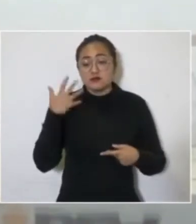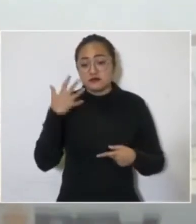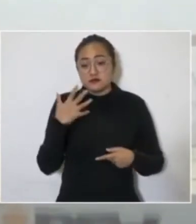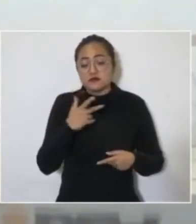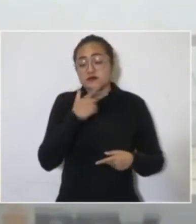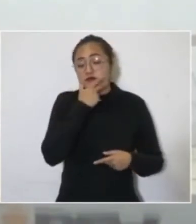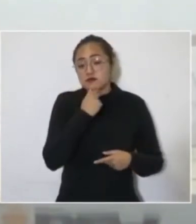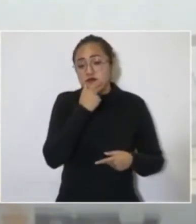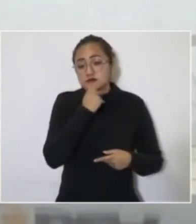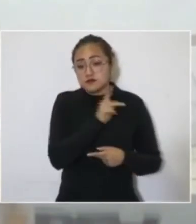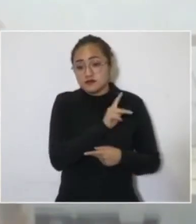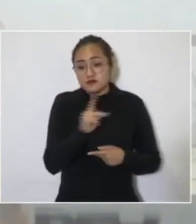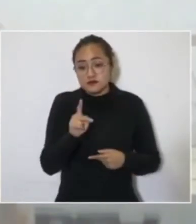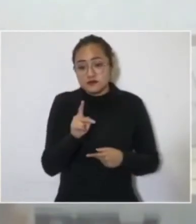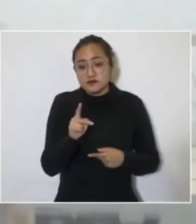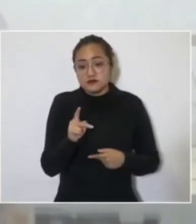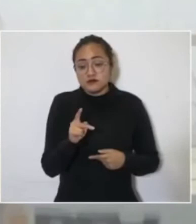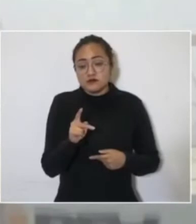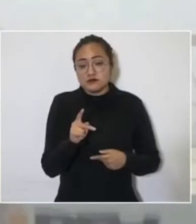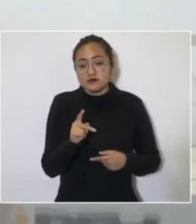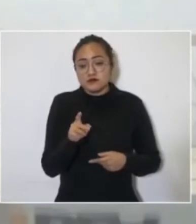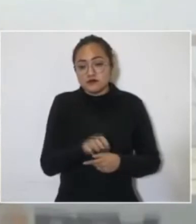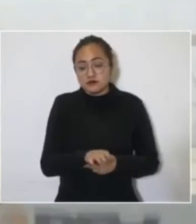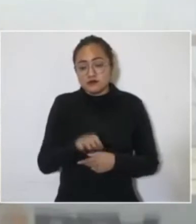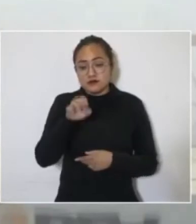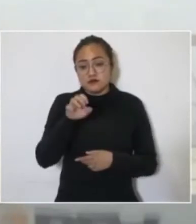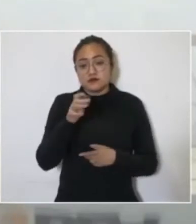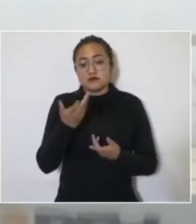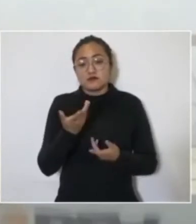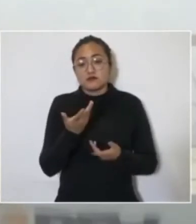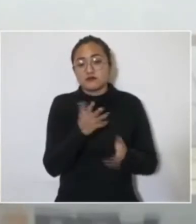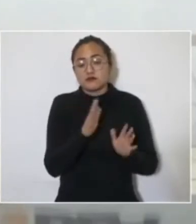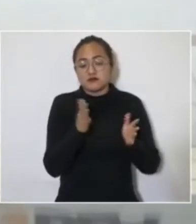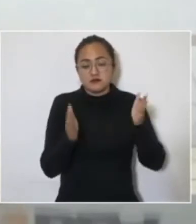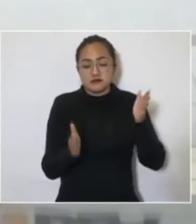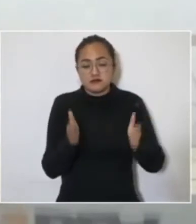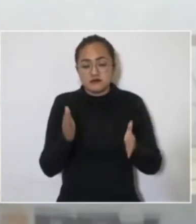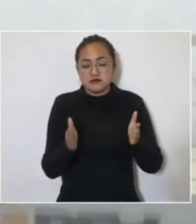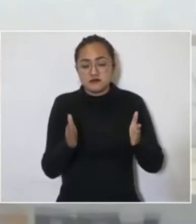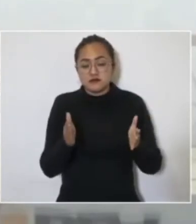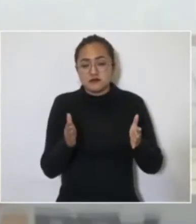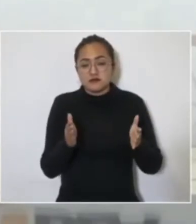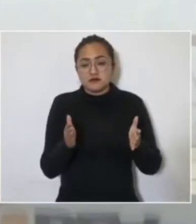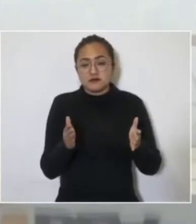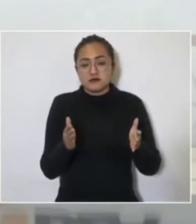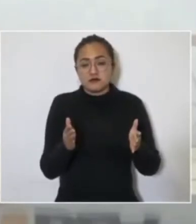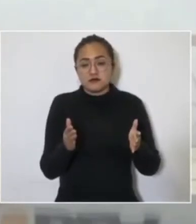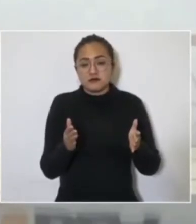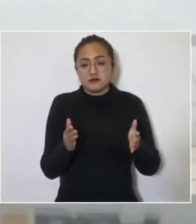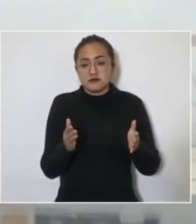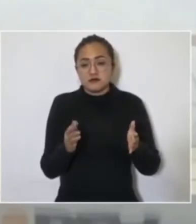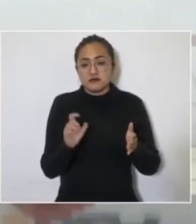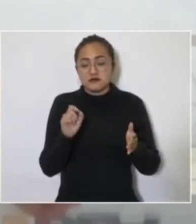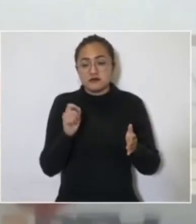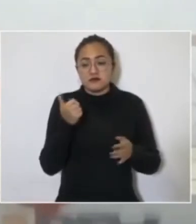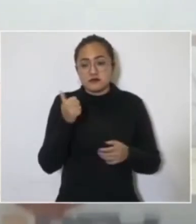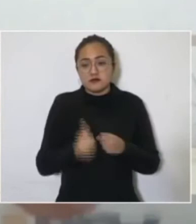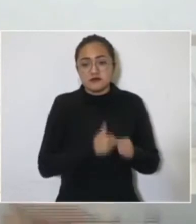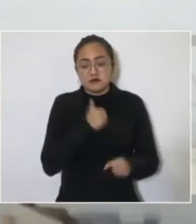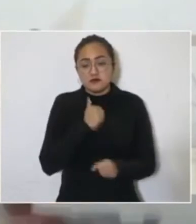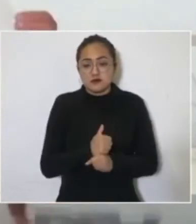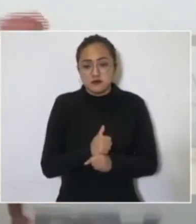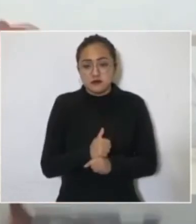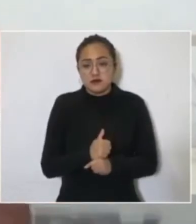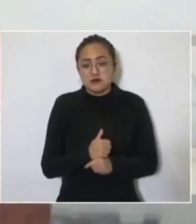son masculinos. La edad promedio, o la mediana de edad más bien, es de 26 años de